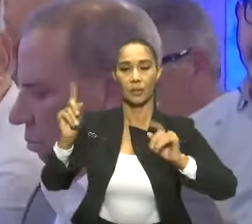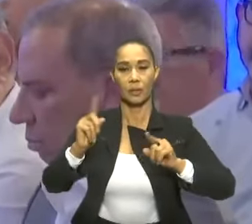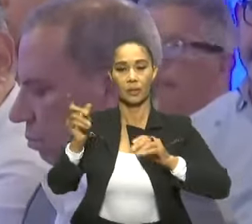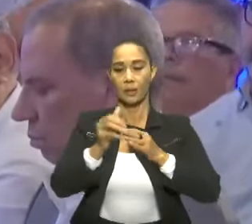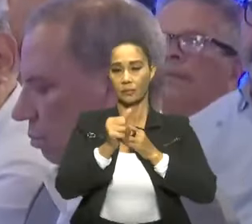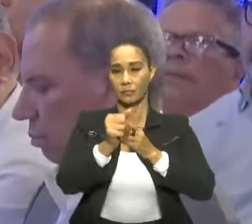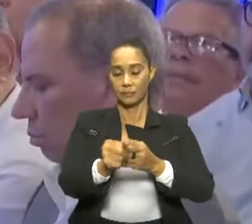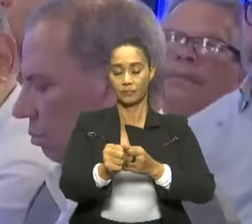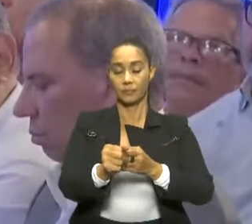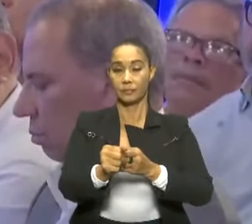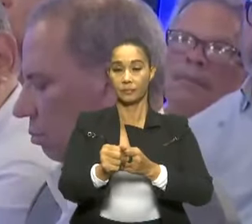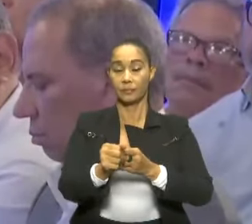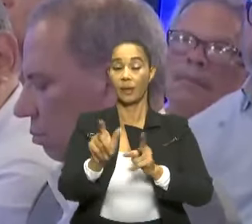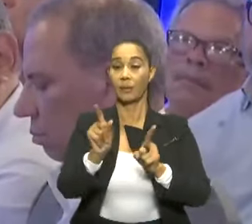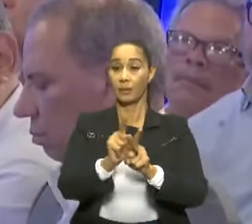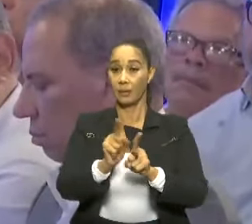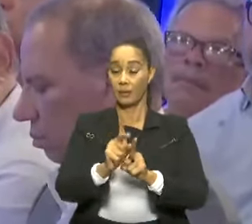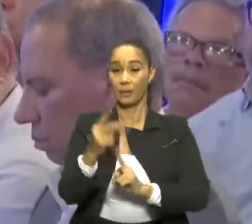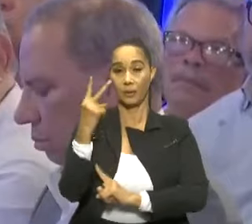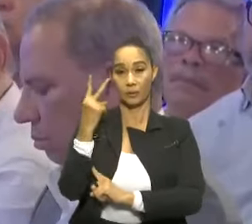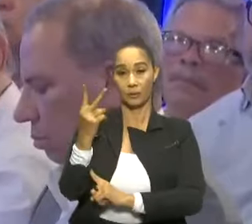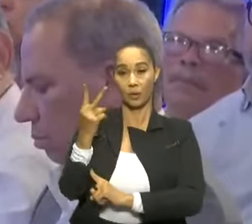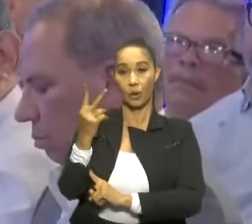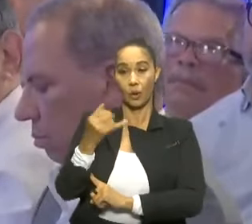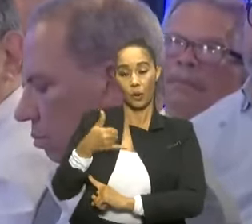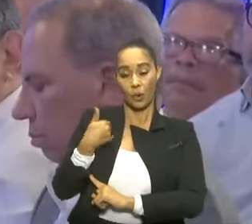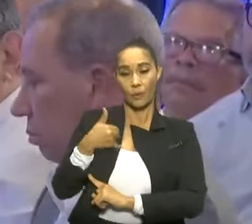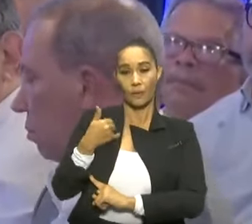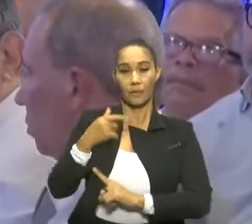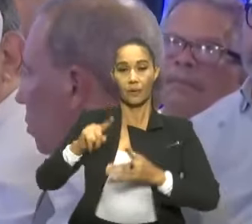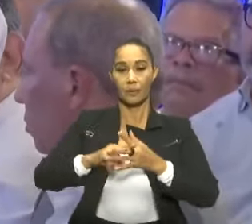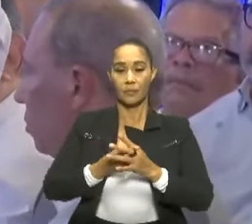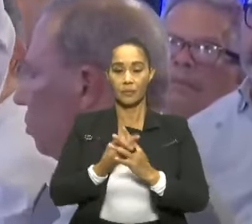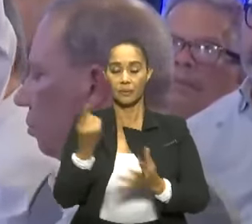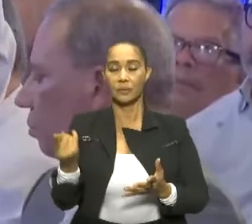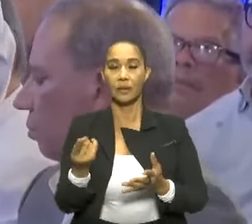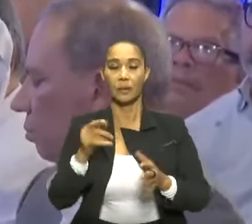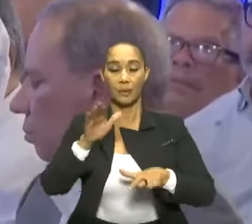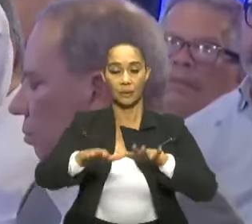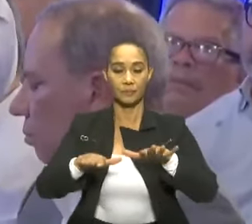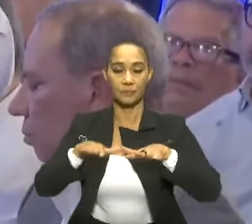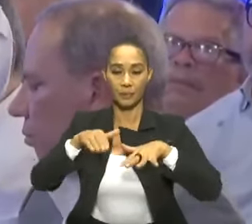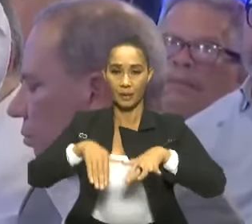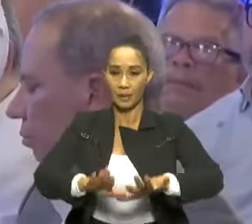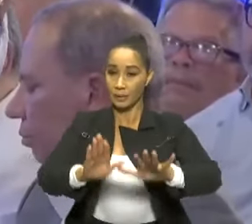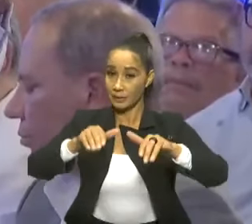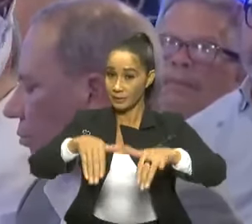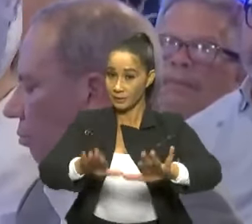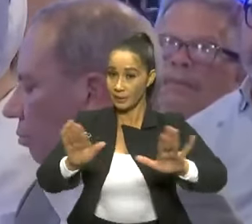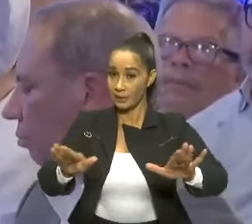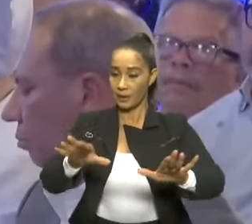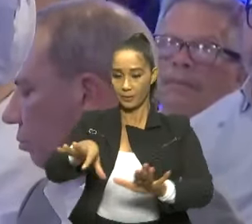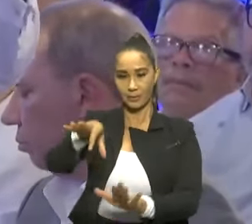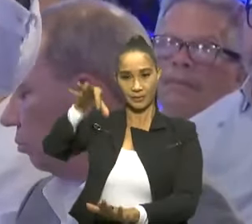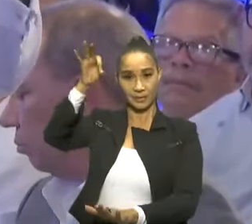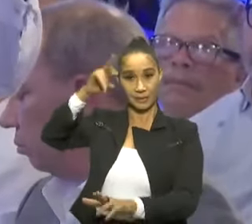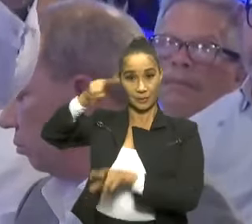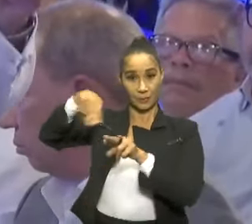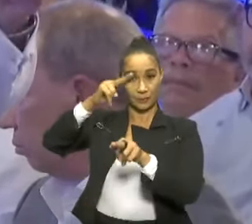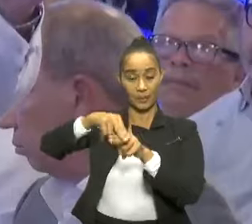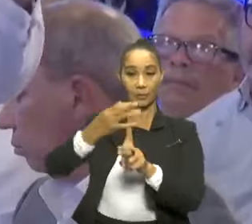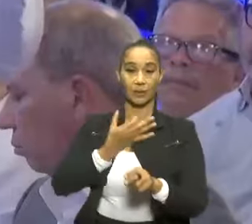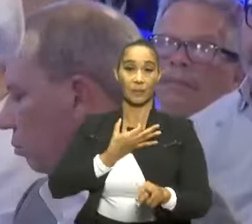monitores. Y de hecho, dos jovencitos que empezaron con nosotros en natación ya son selección nacional y